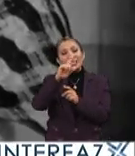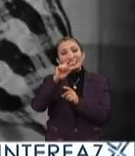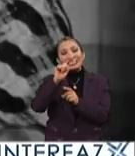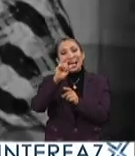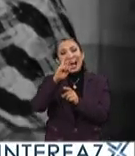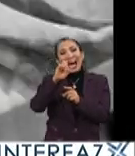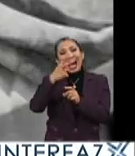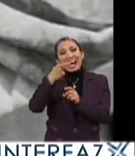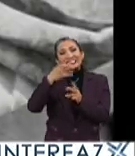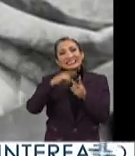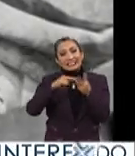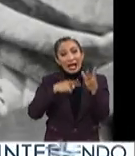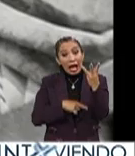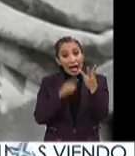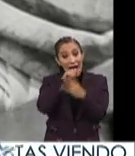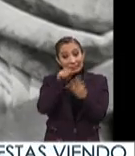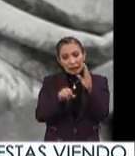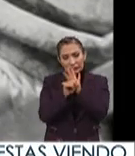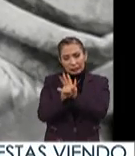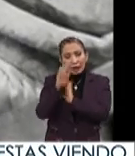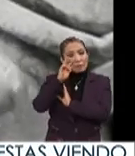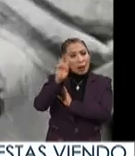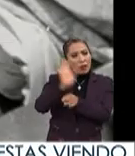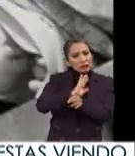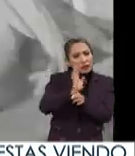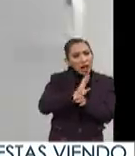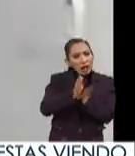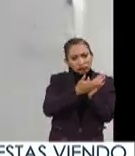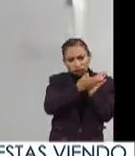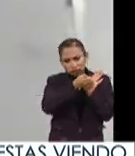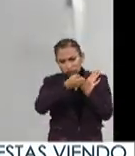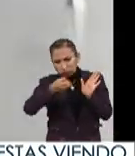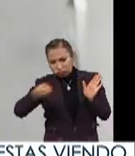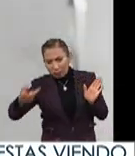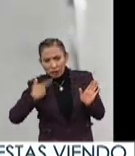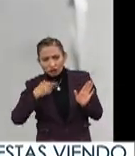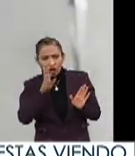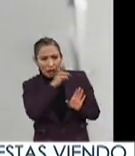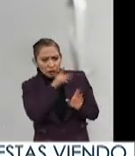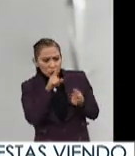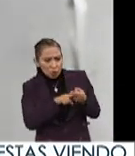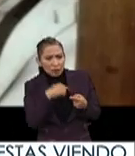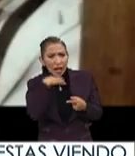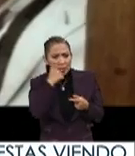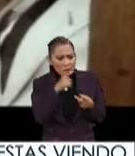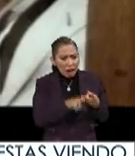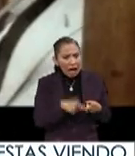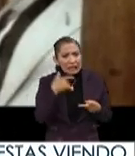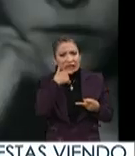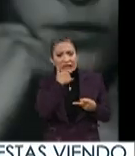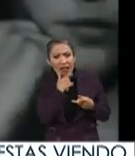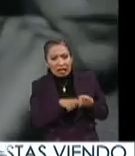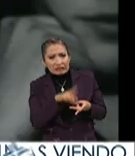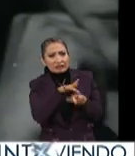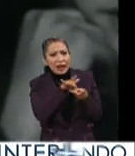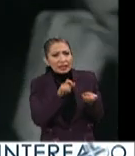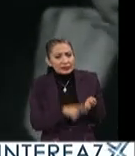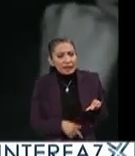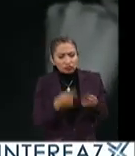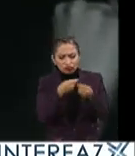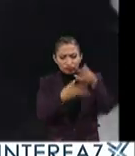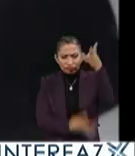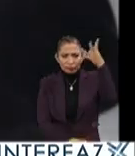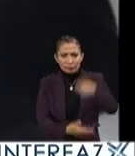García. Por esta señal hemos visto el cine sin cortes de maestros del séptimo arte ruso, alemán, inglés, francés,